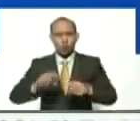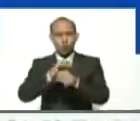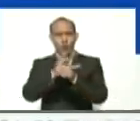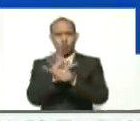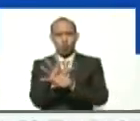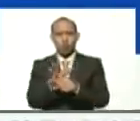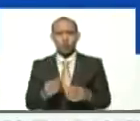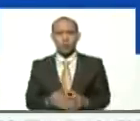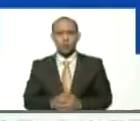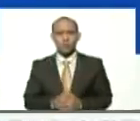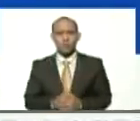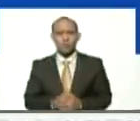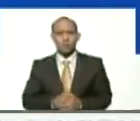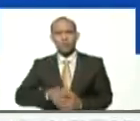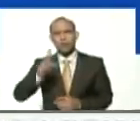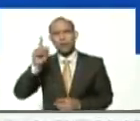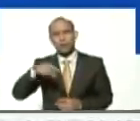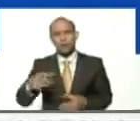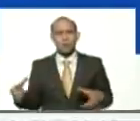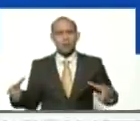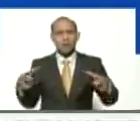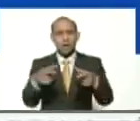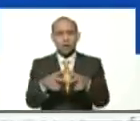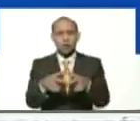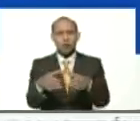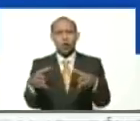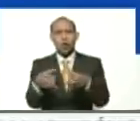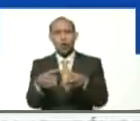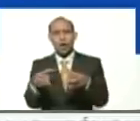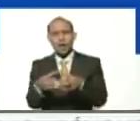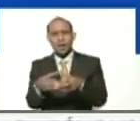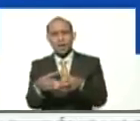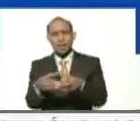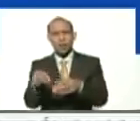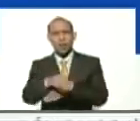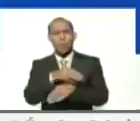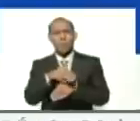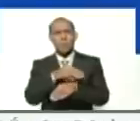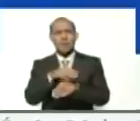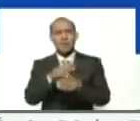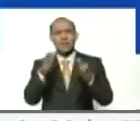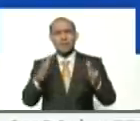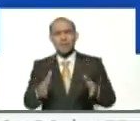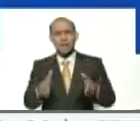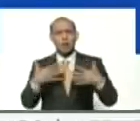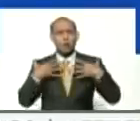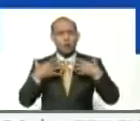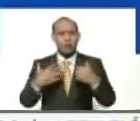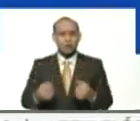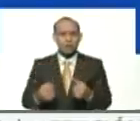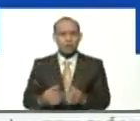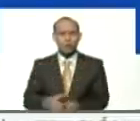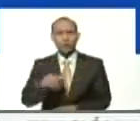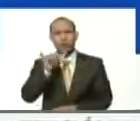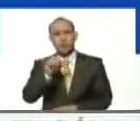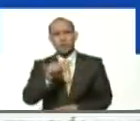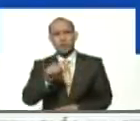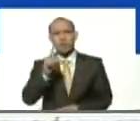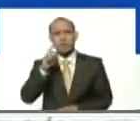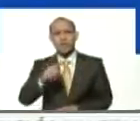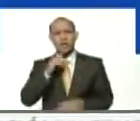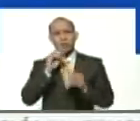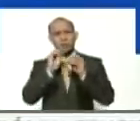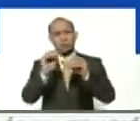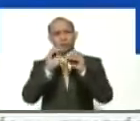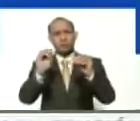19 tuvimos también reunión con el equipo del ministerio del poder popular para la salud y debemos informar